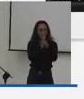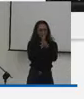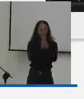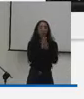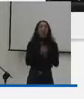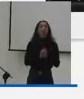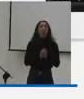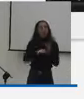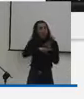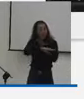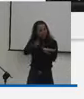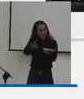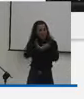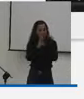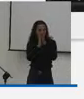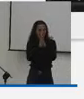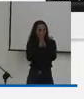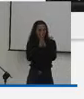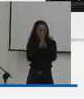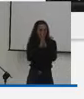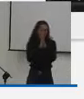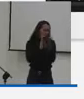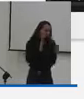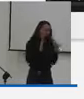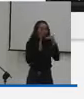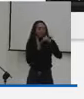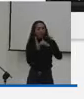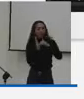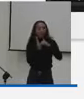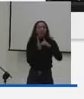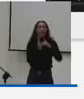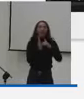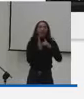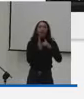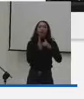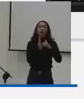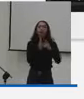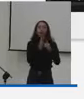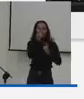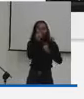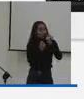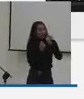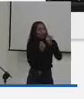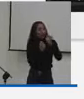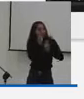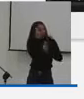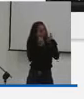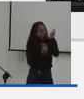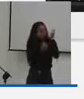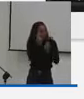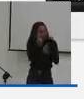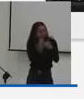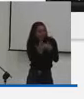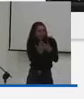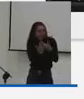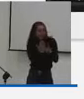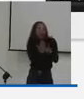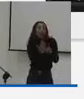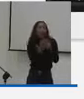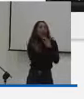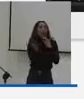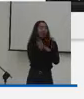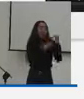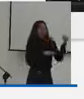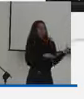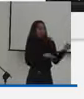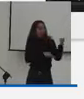se mencionó en el punto anterior que se pretende que todos los organismos deportivos cuenten con personería jurídica y el hecho